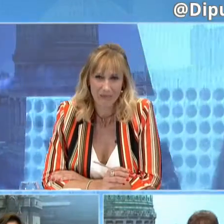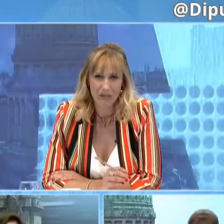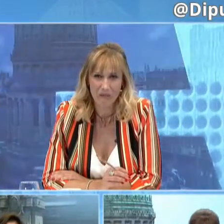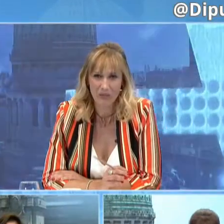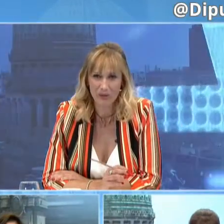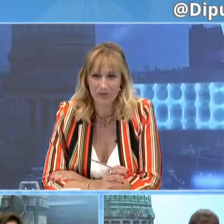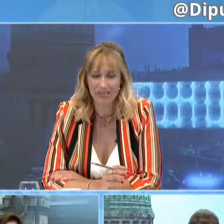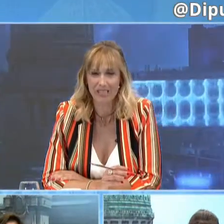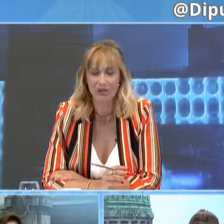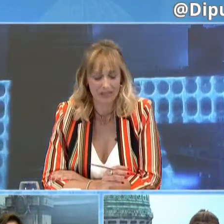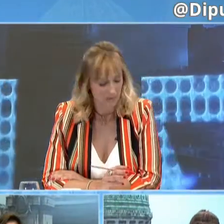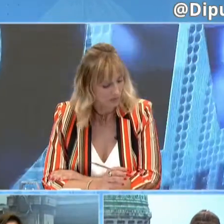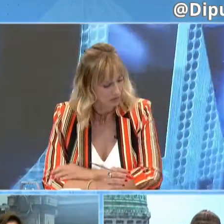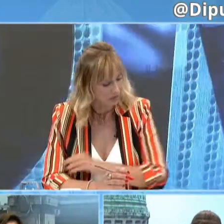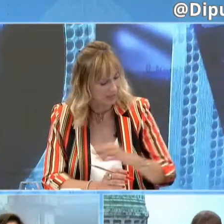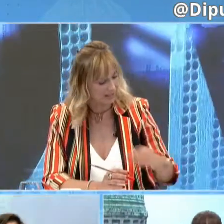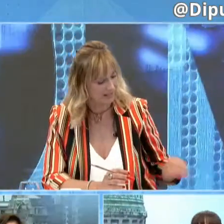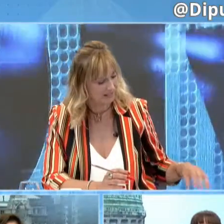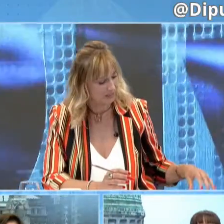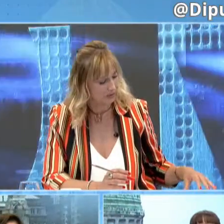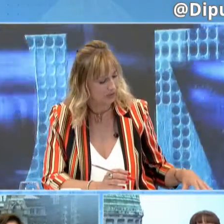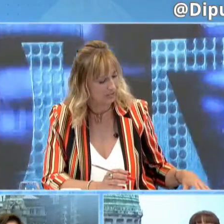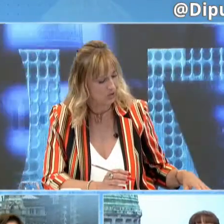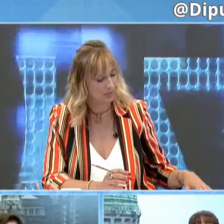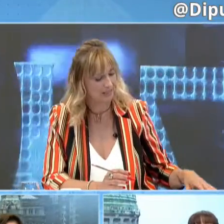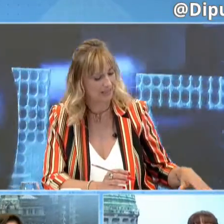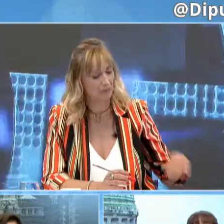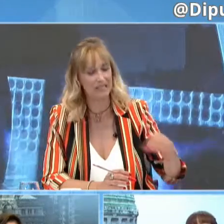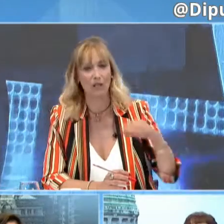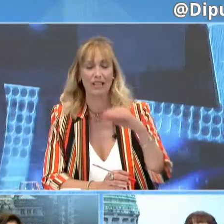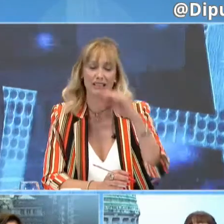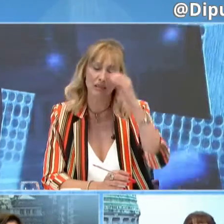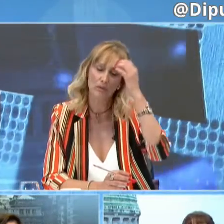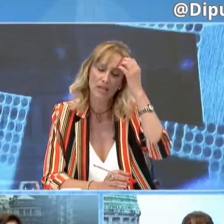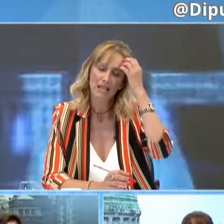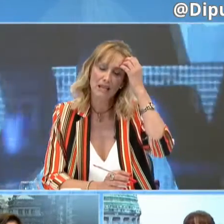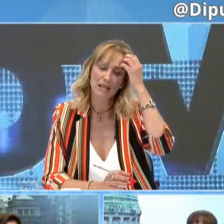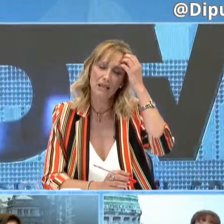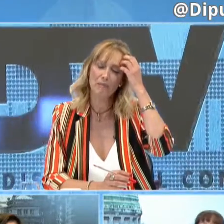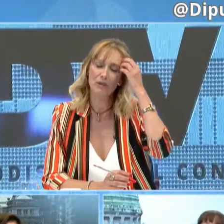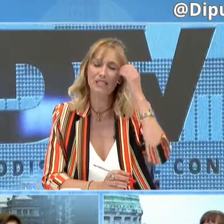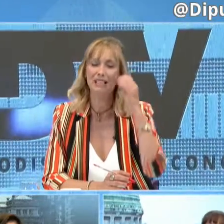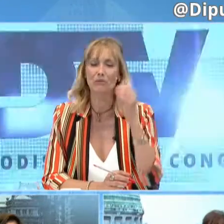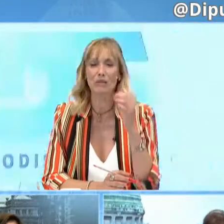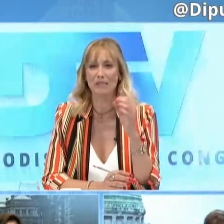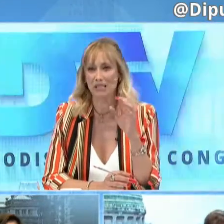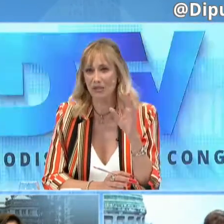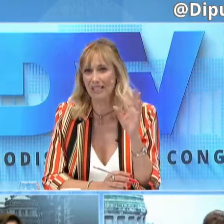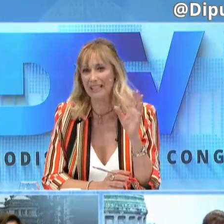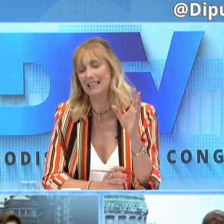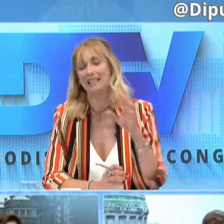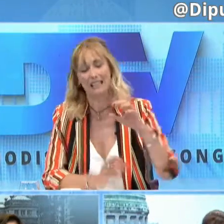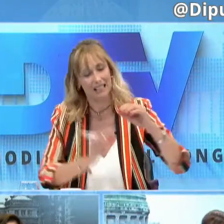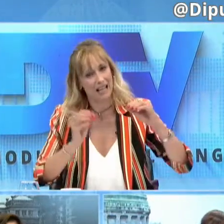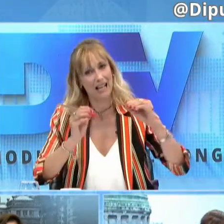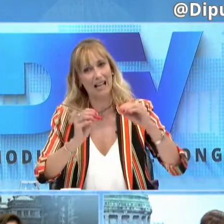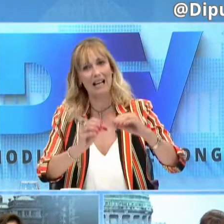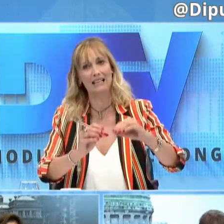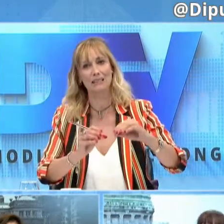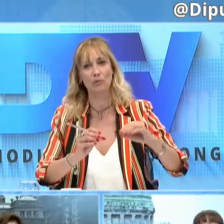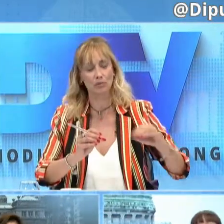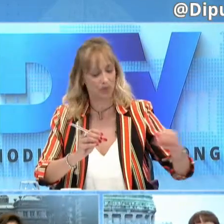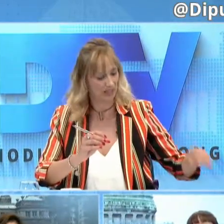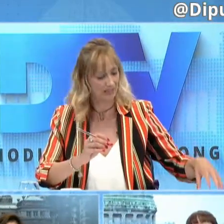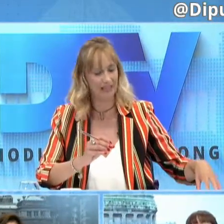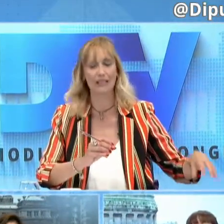enormes, muy amplios. Se hizo dictamen por sobre esta cuestión de ayuda estatal a empresas con activos. Pero quisiera una apreciación general antes de ir a